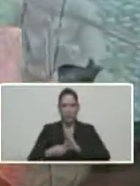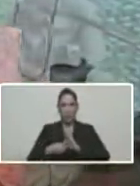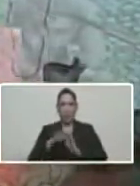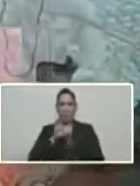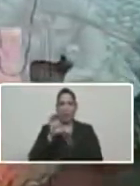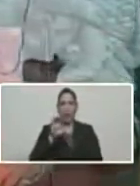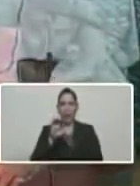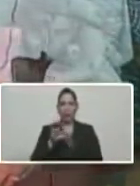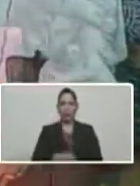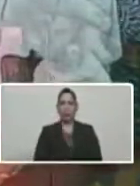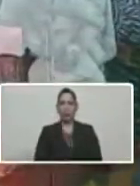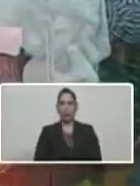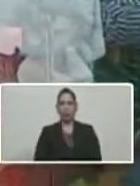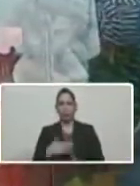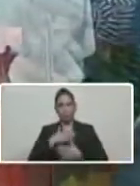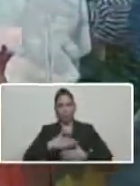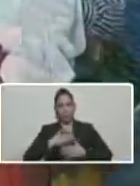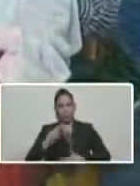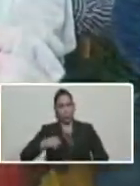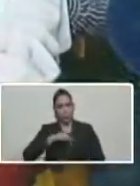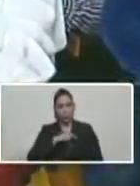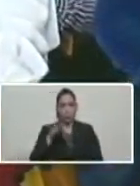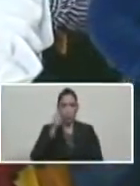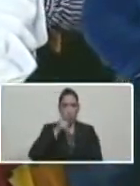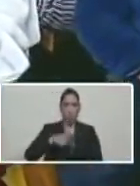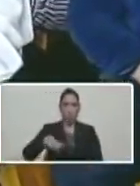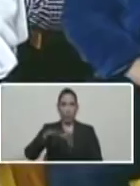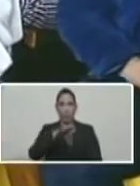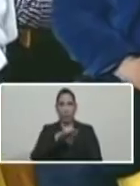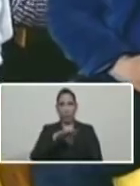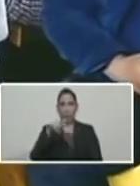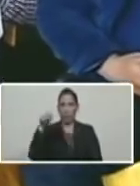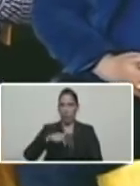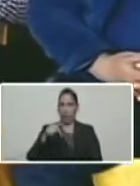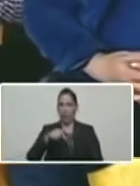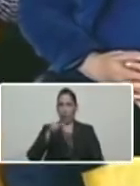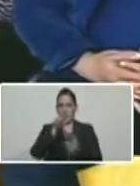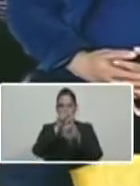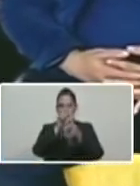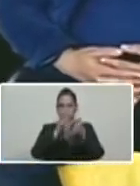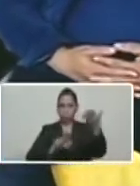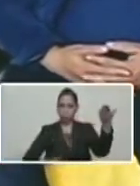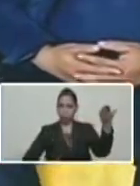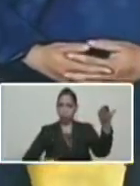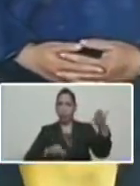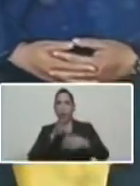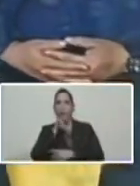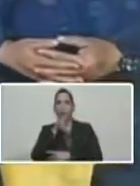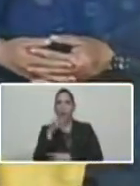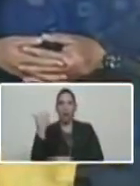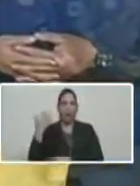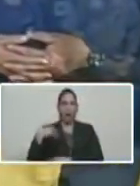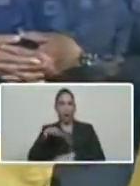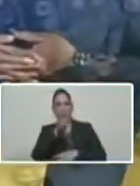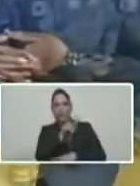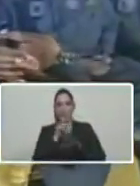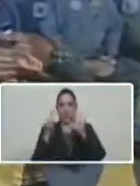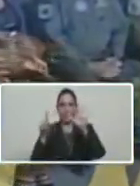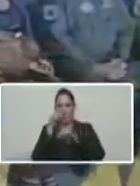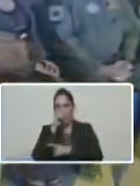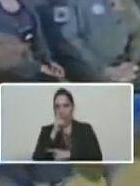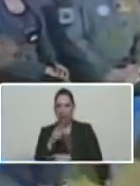en beneficio de nuestro pueblo. Ha sido ardua la lucha para lograr tantas de las cosas que hace 26 años solo eran